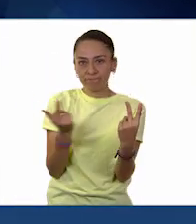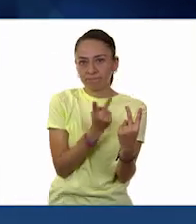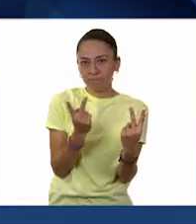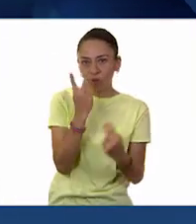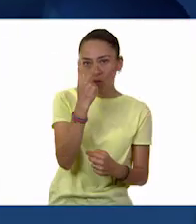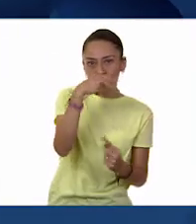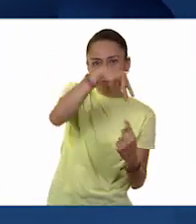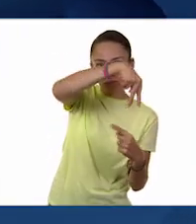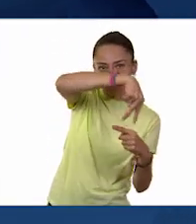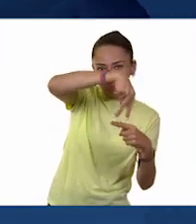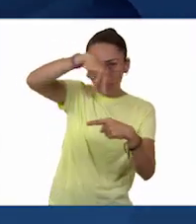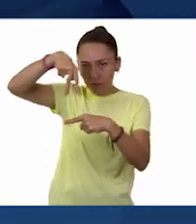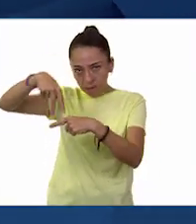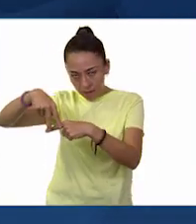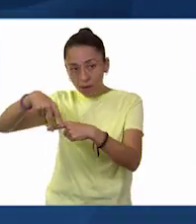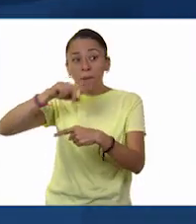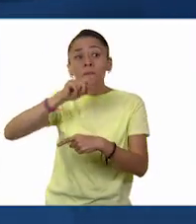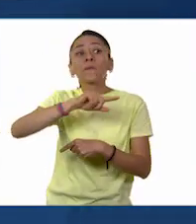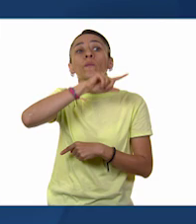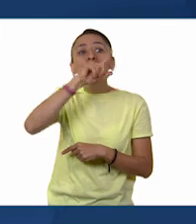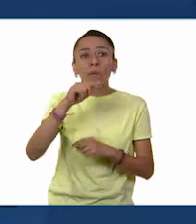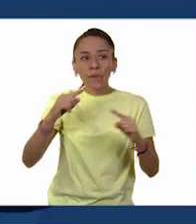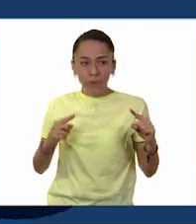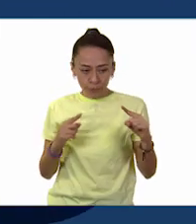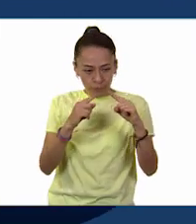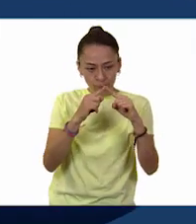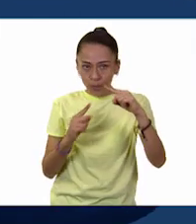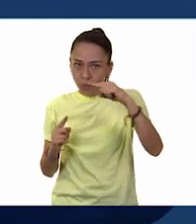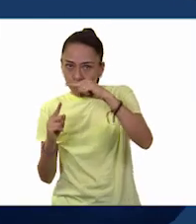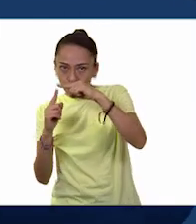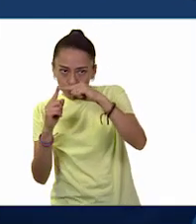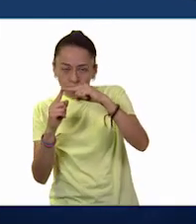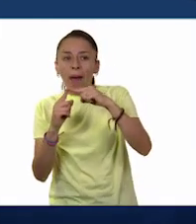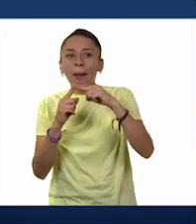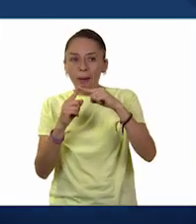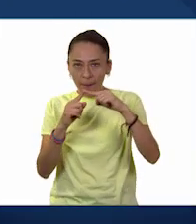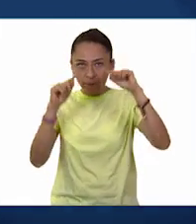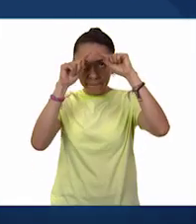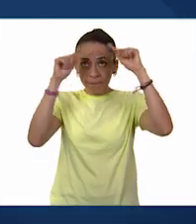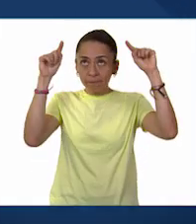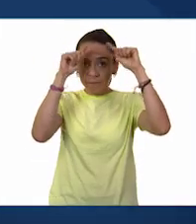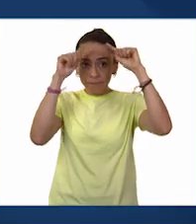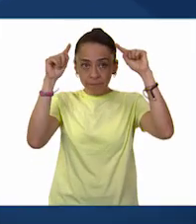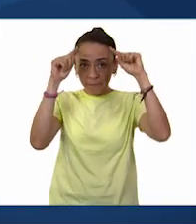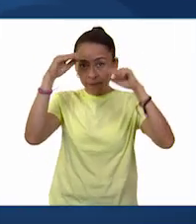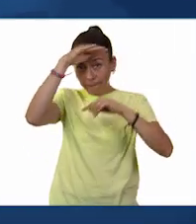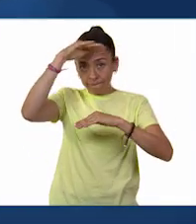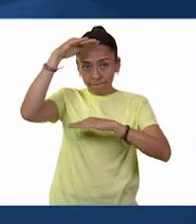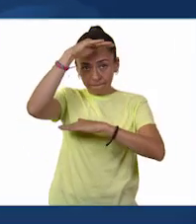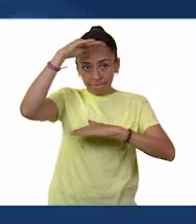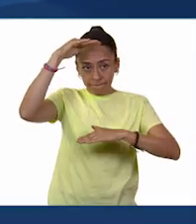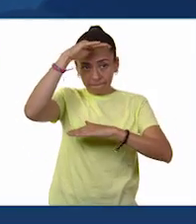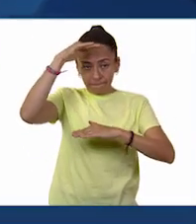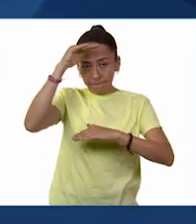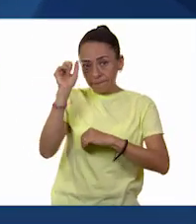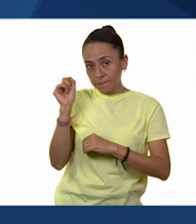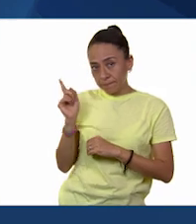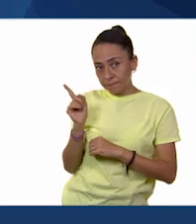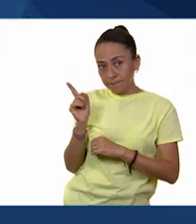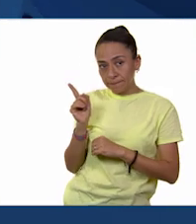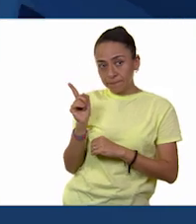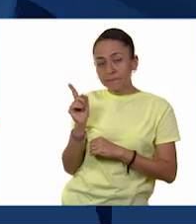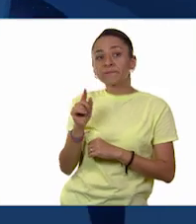también. Entonces la diagonal menor quedó como base de los triángulos y la mitad de la diagonal mayor es